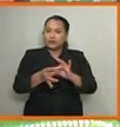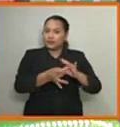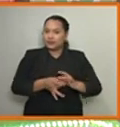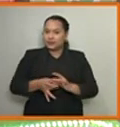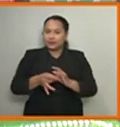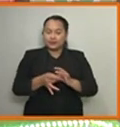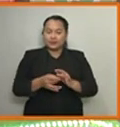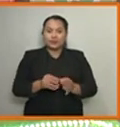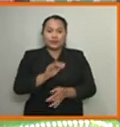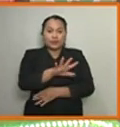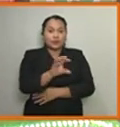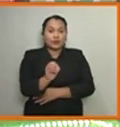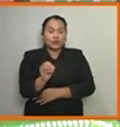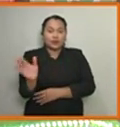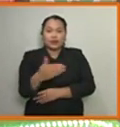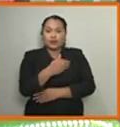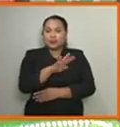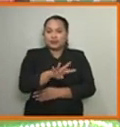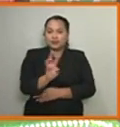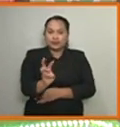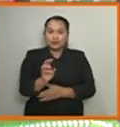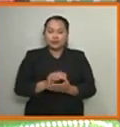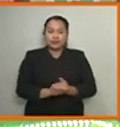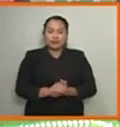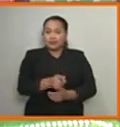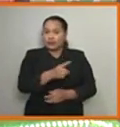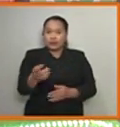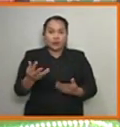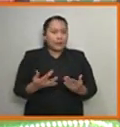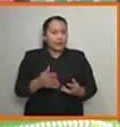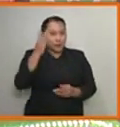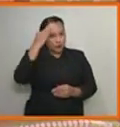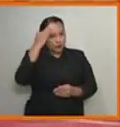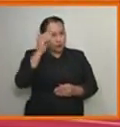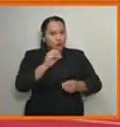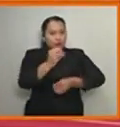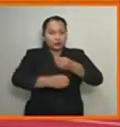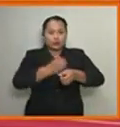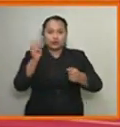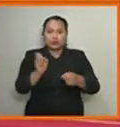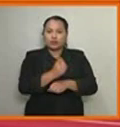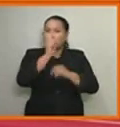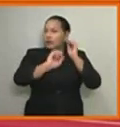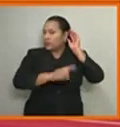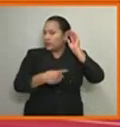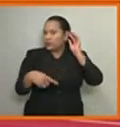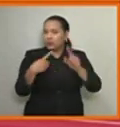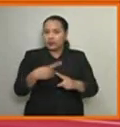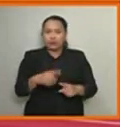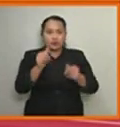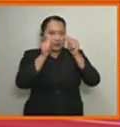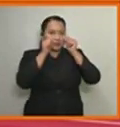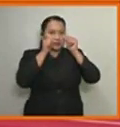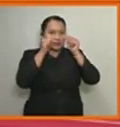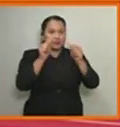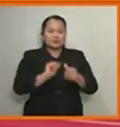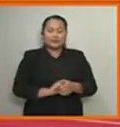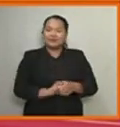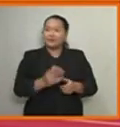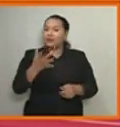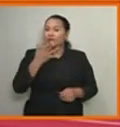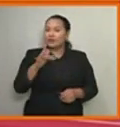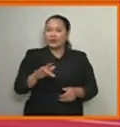relacionan 50 y 46. Pero si estás esperando la esfera ganadora de MultiX, atentos, porque esta es